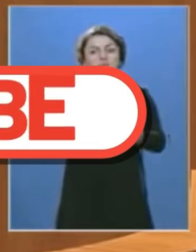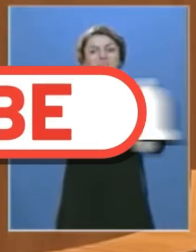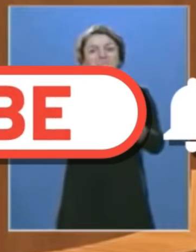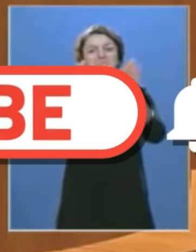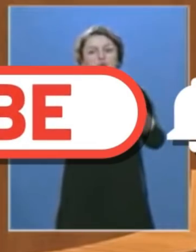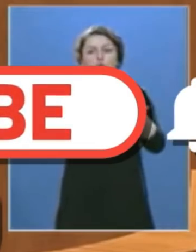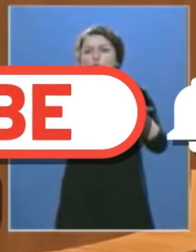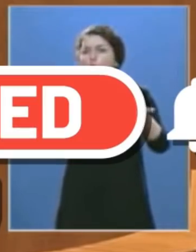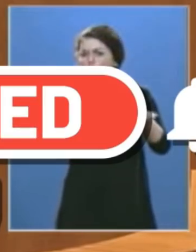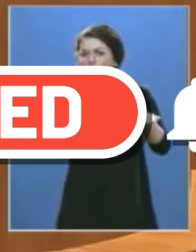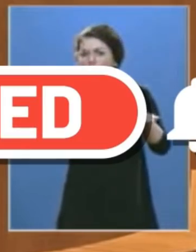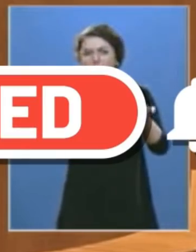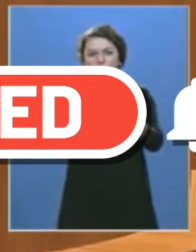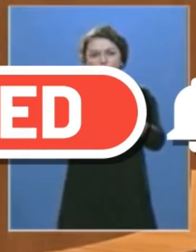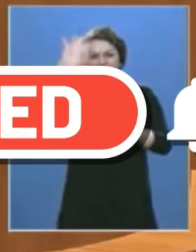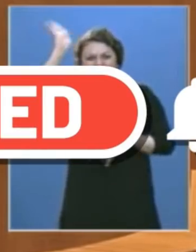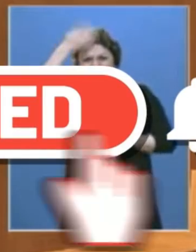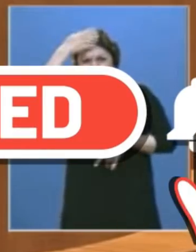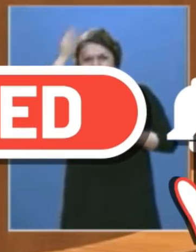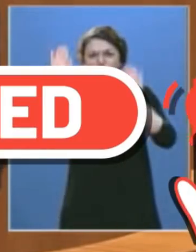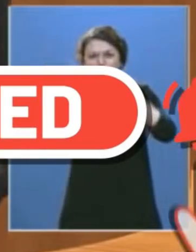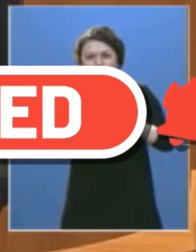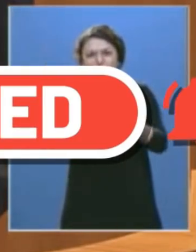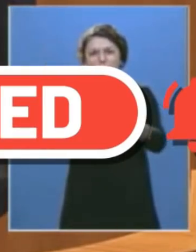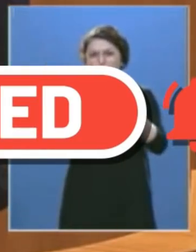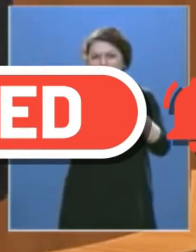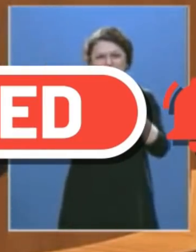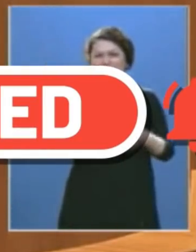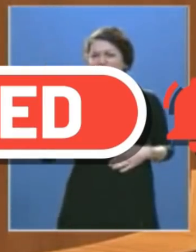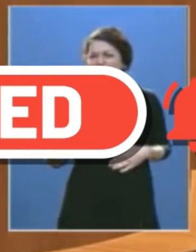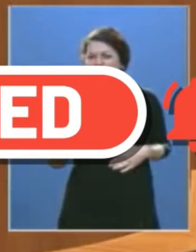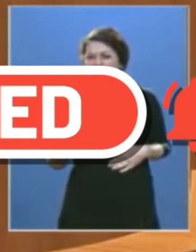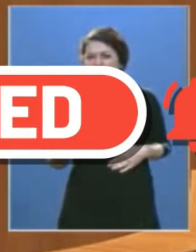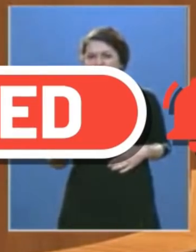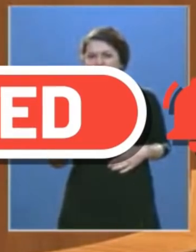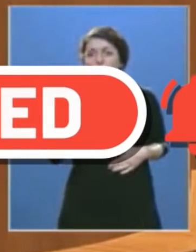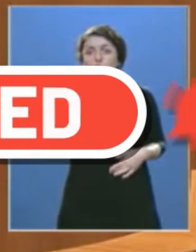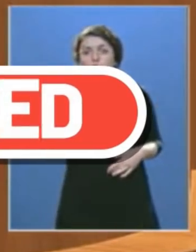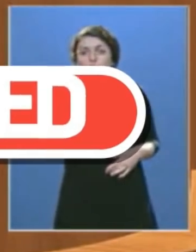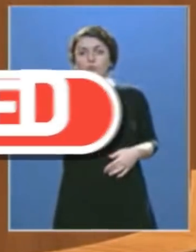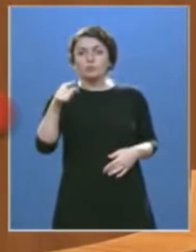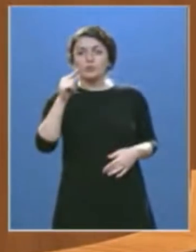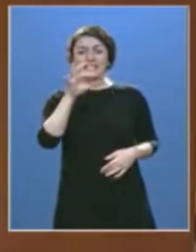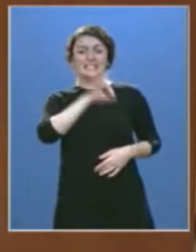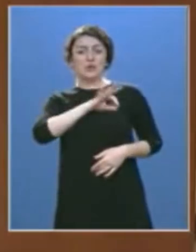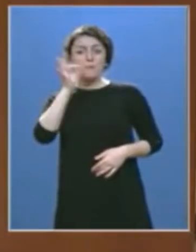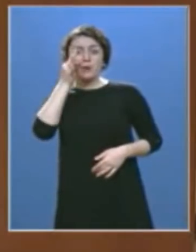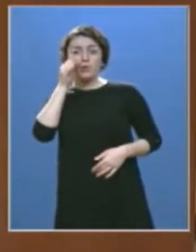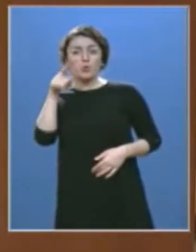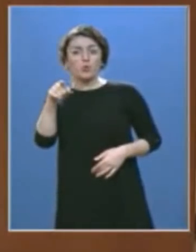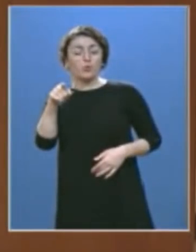exacerbado trumpismo, de la política de la máis baja estofa. E aí está usted, Sr. Mañueco, ufano,